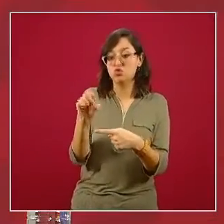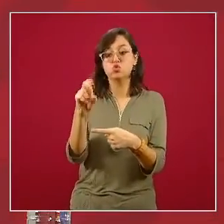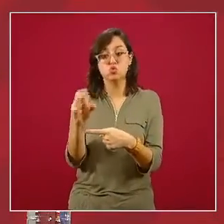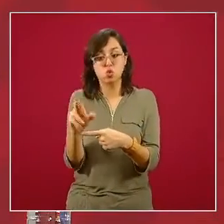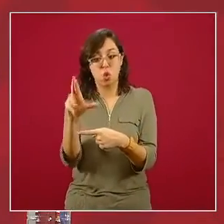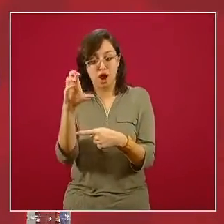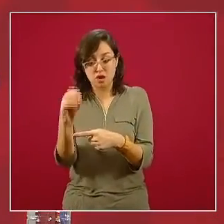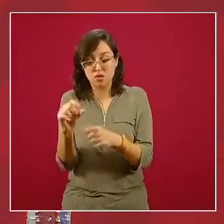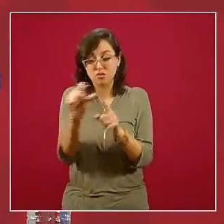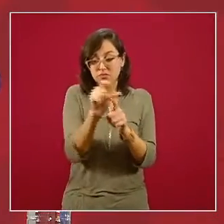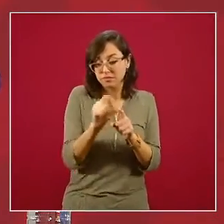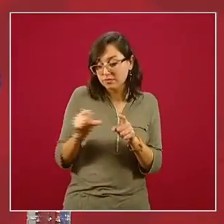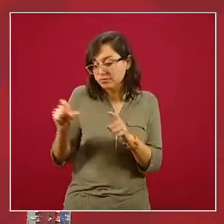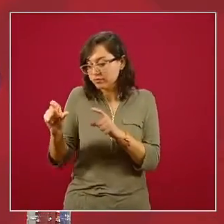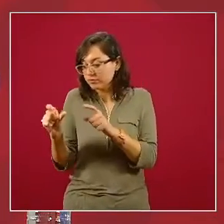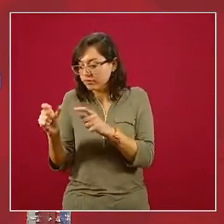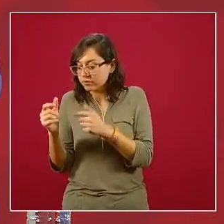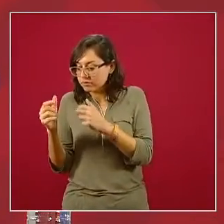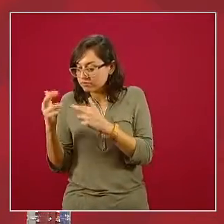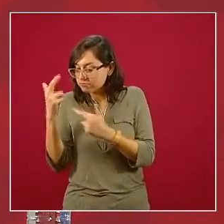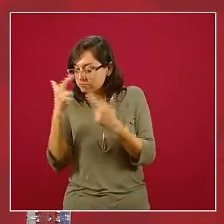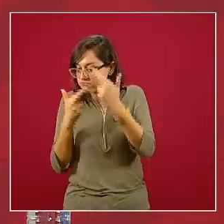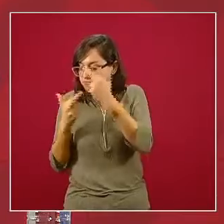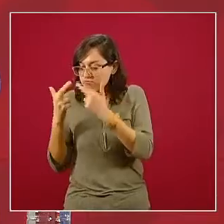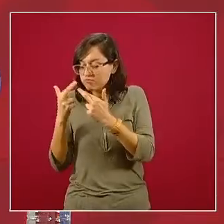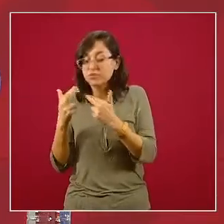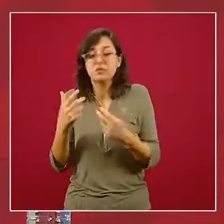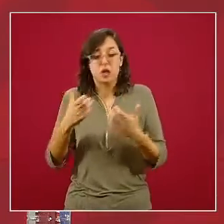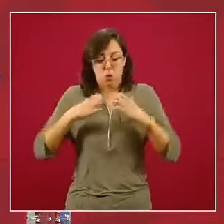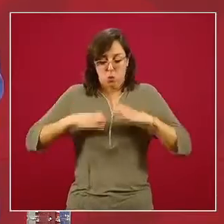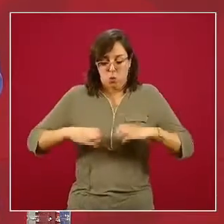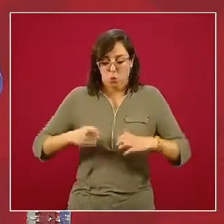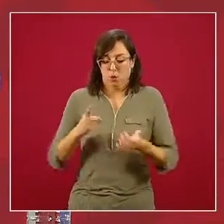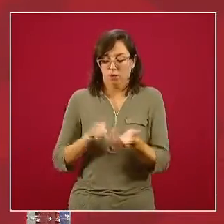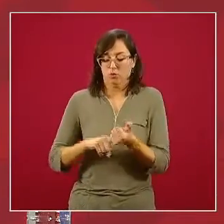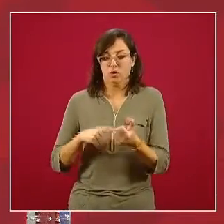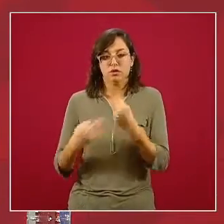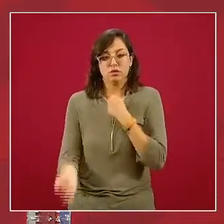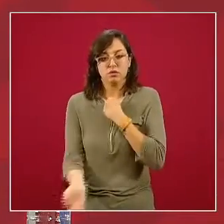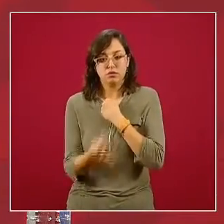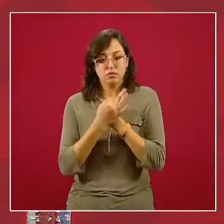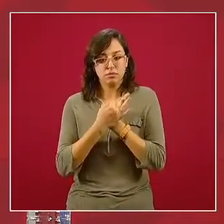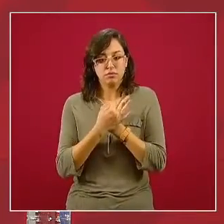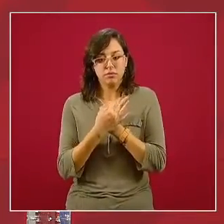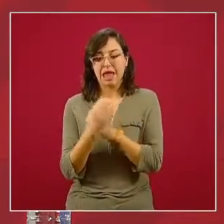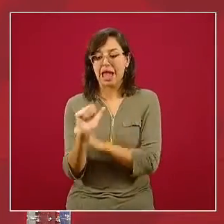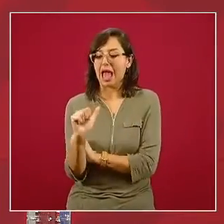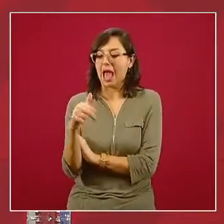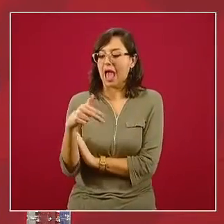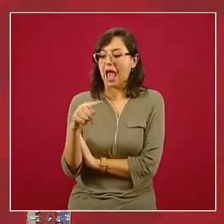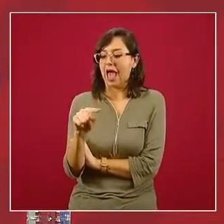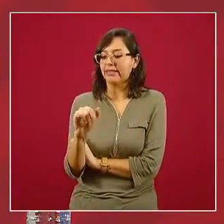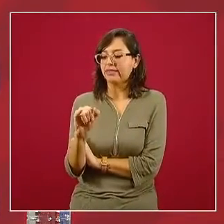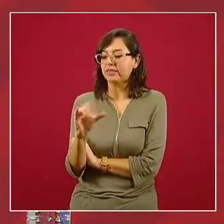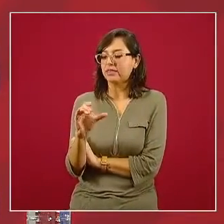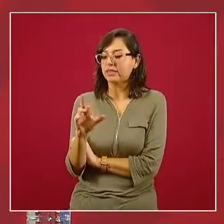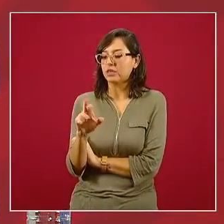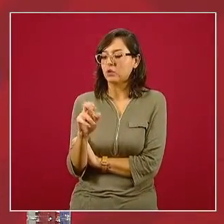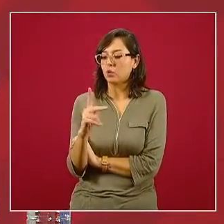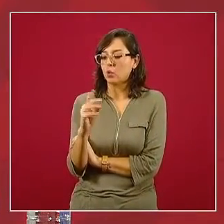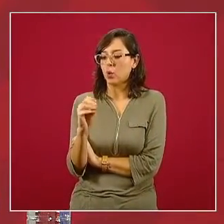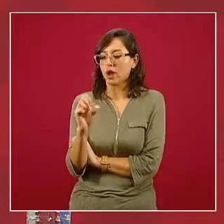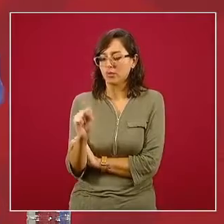anticuerpos. Y hay 2 clases de anticuerpos relevantes, hay 5 clases, pero las que son relevantes para esto son los anticuerpos